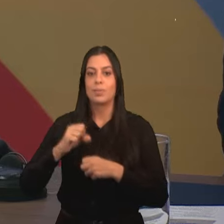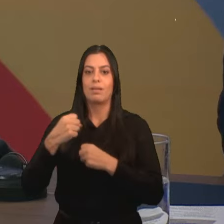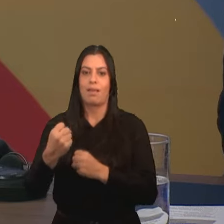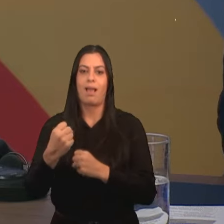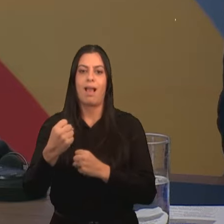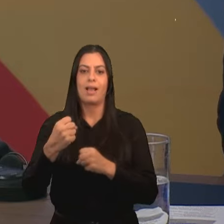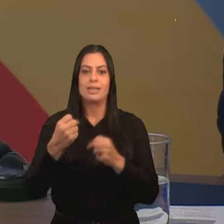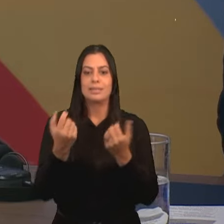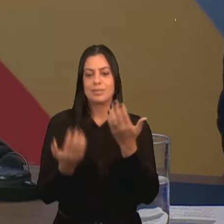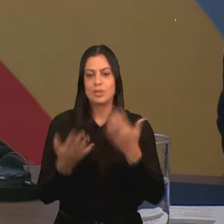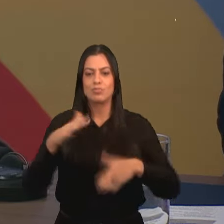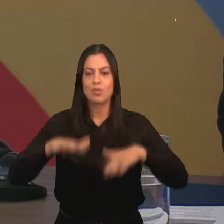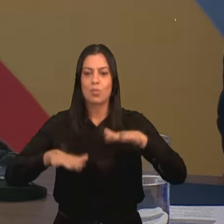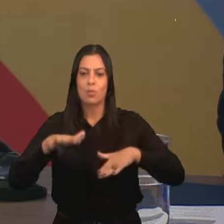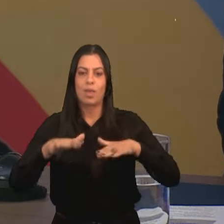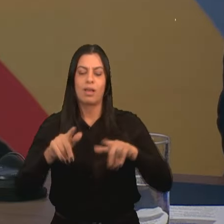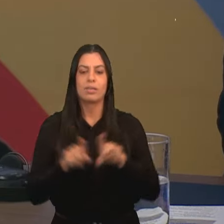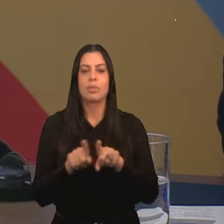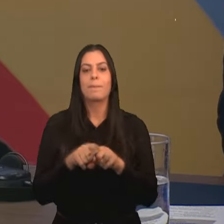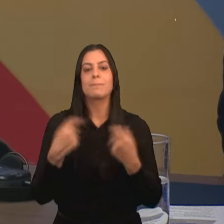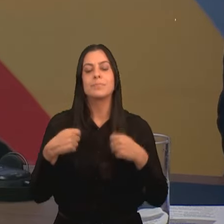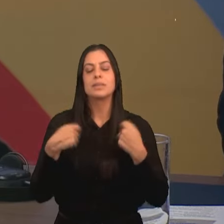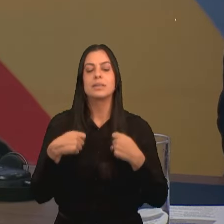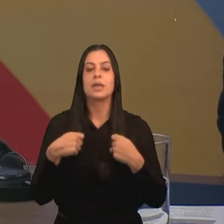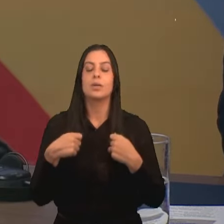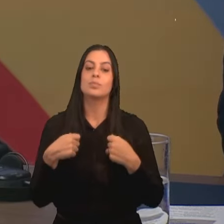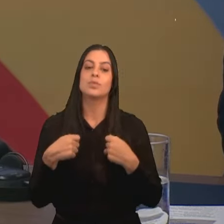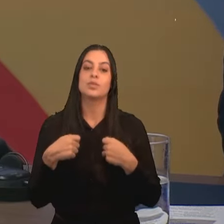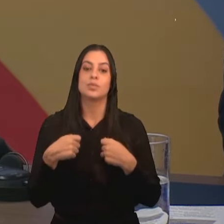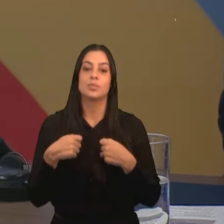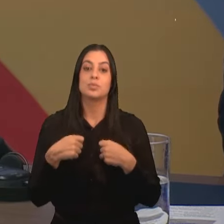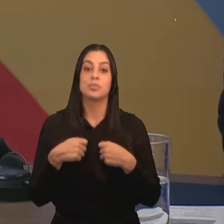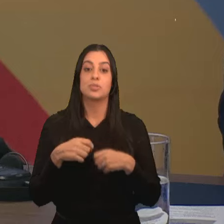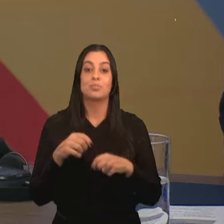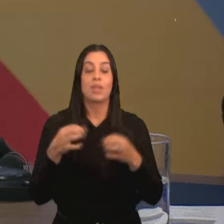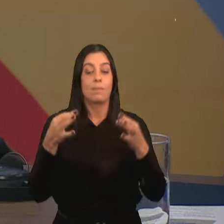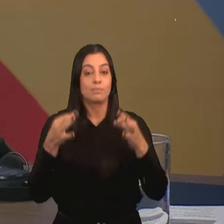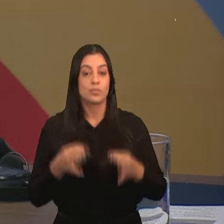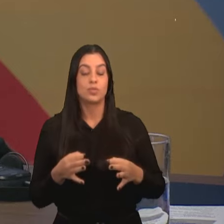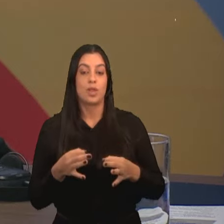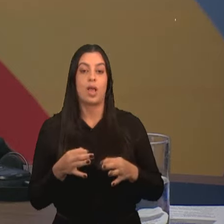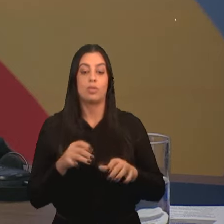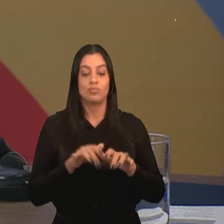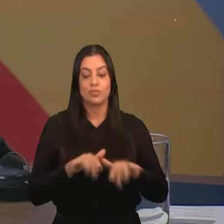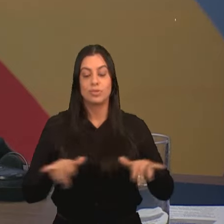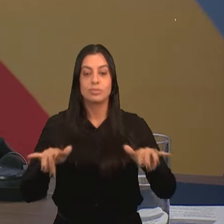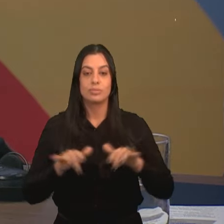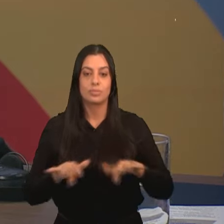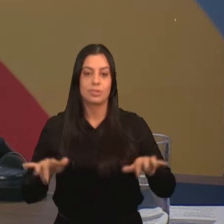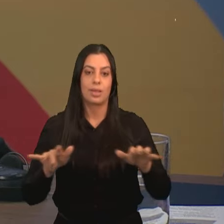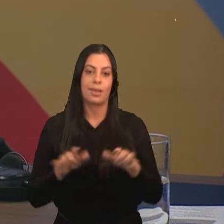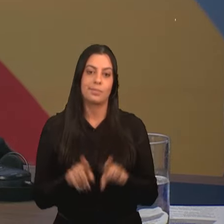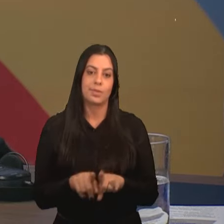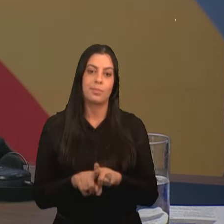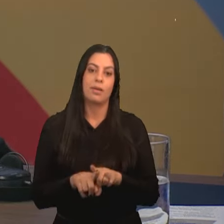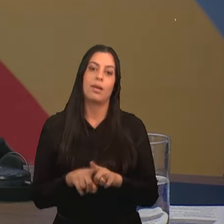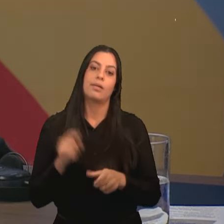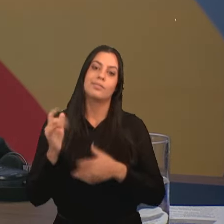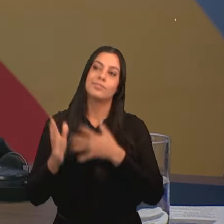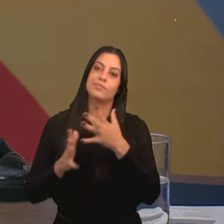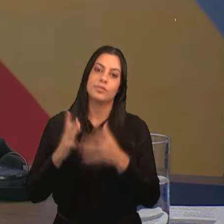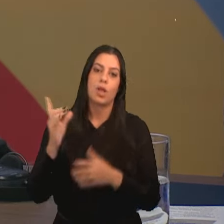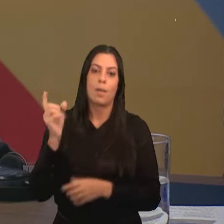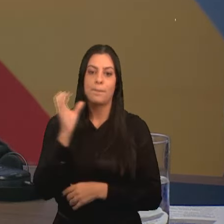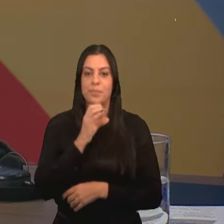superar desigualdades, que aclaro también cómo necesitamos regular esos sistemas. Y aquí yo quería